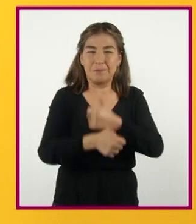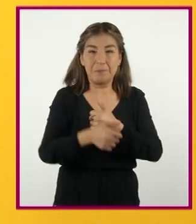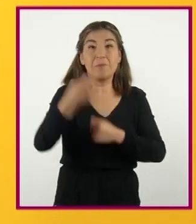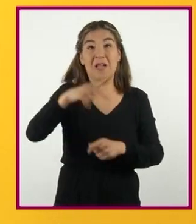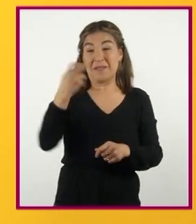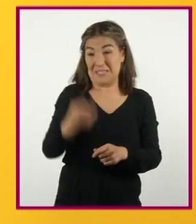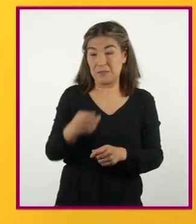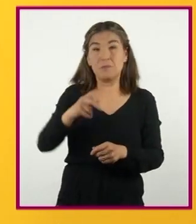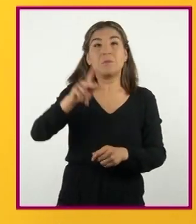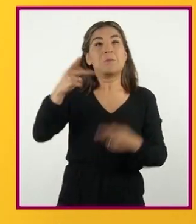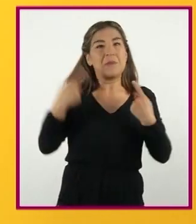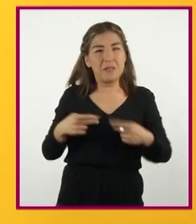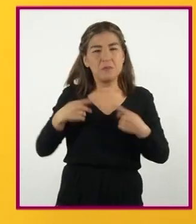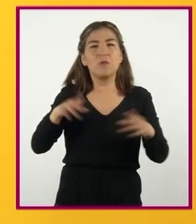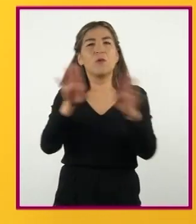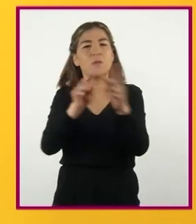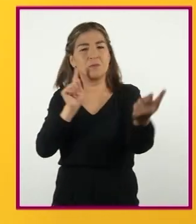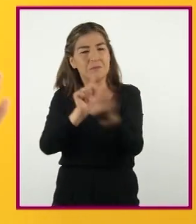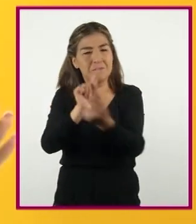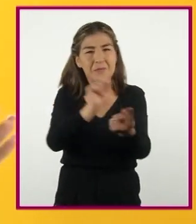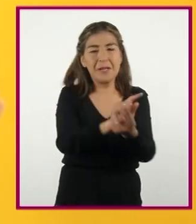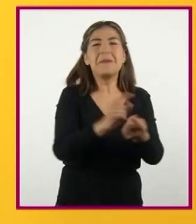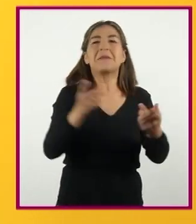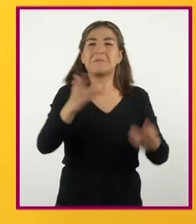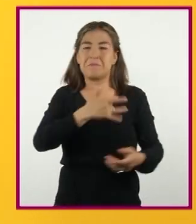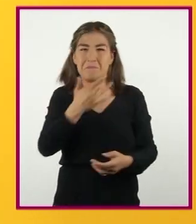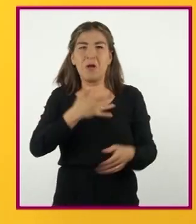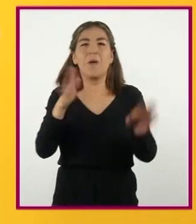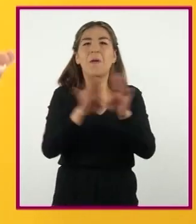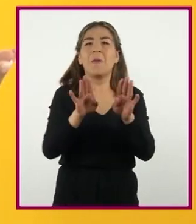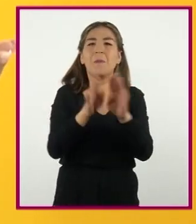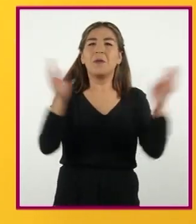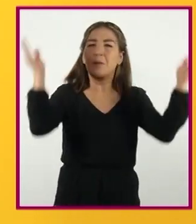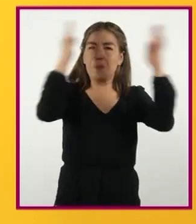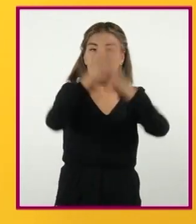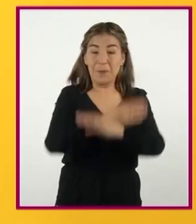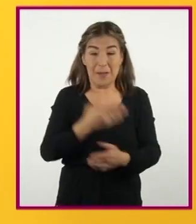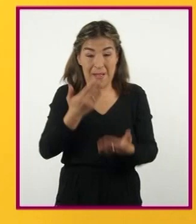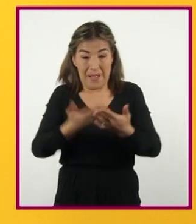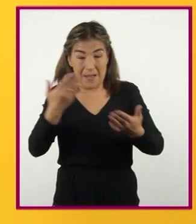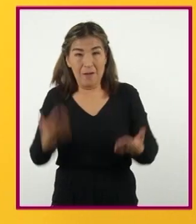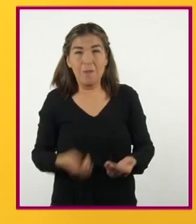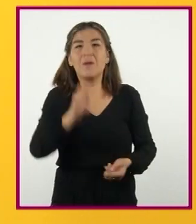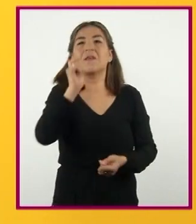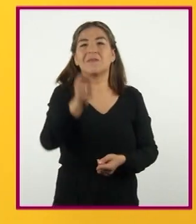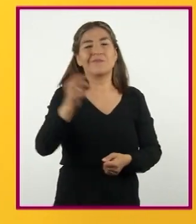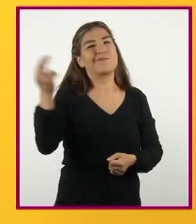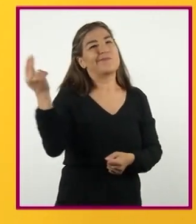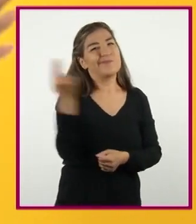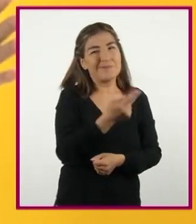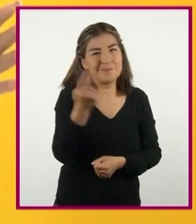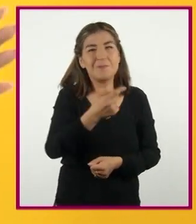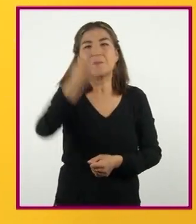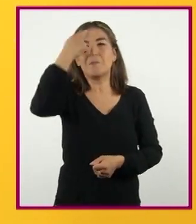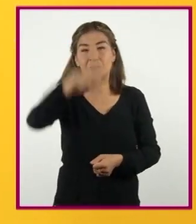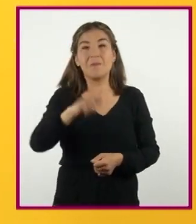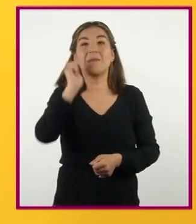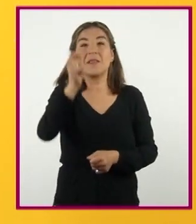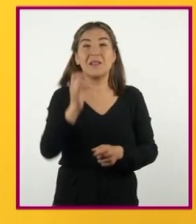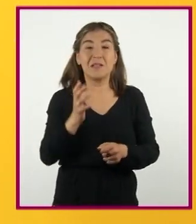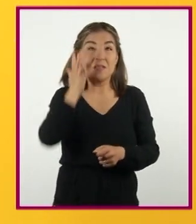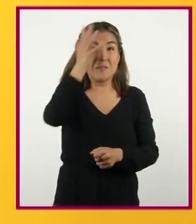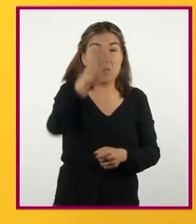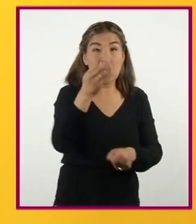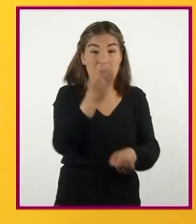se encuentran y conviven. Y hoy más que nunca, esa convivencia es una gran necesidad, pues los retos del